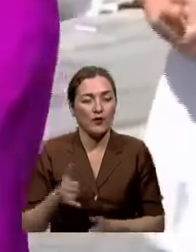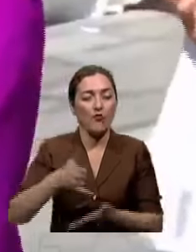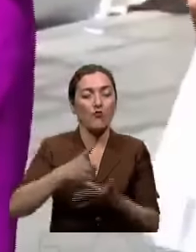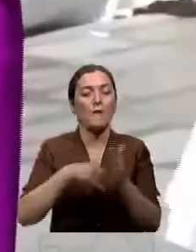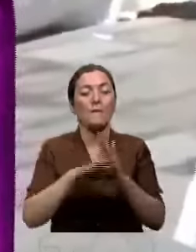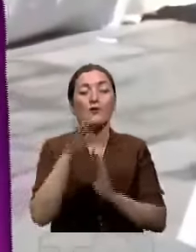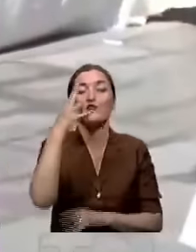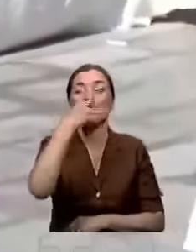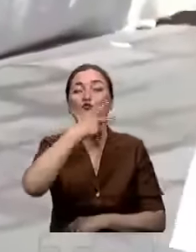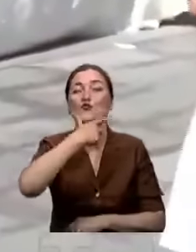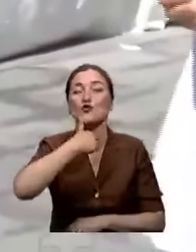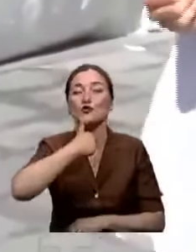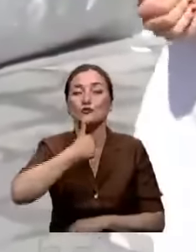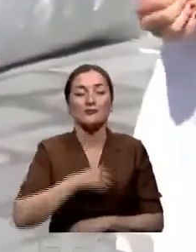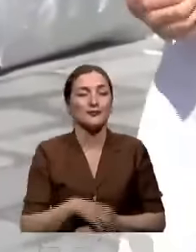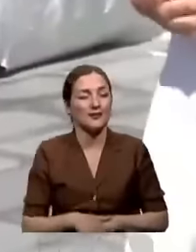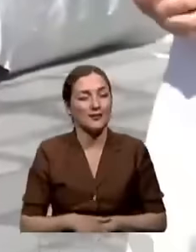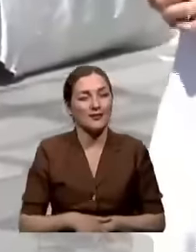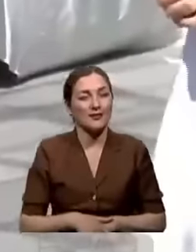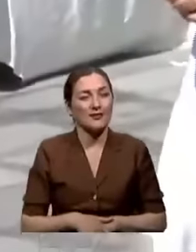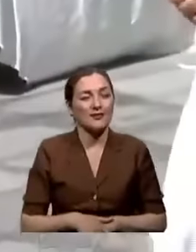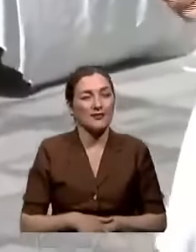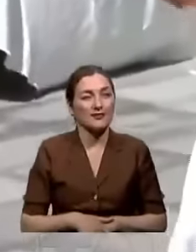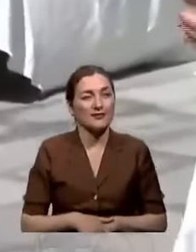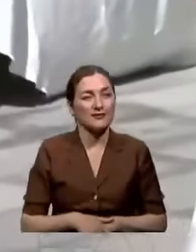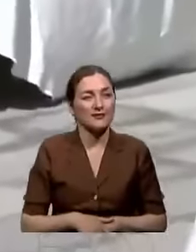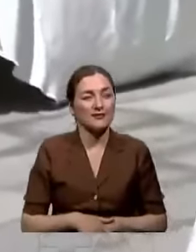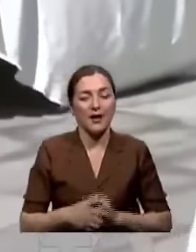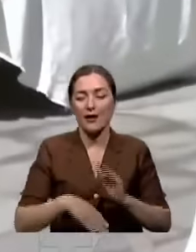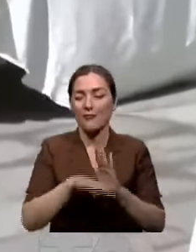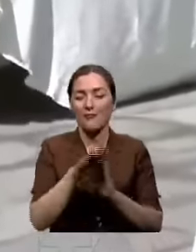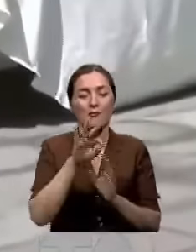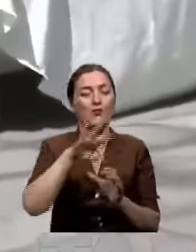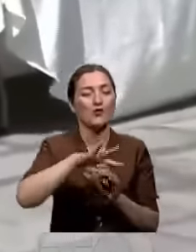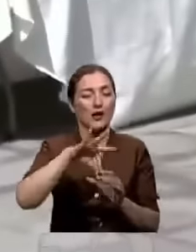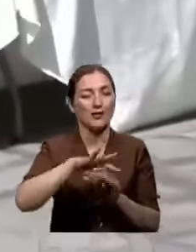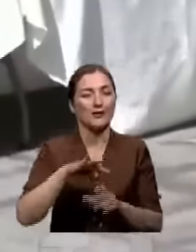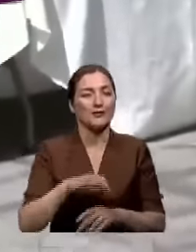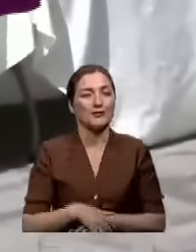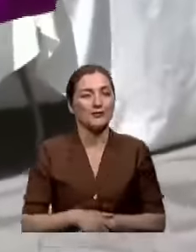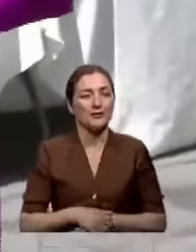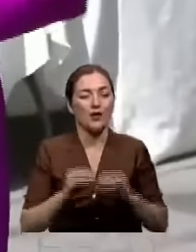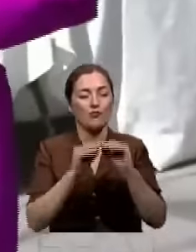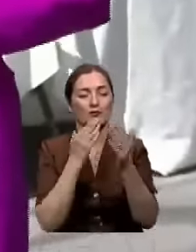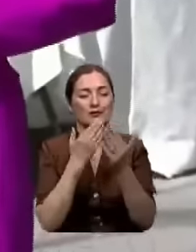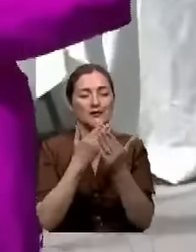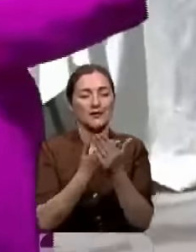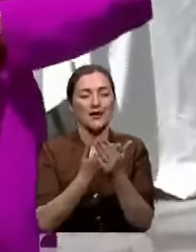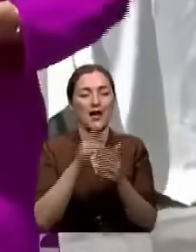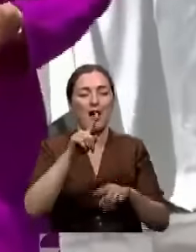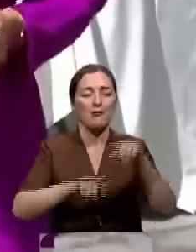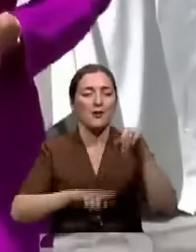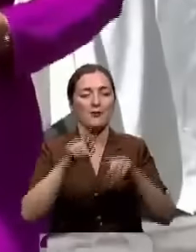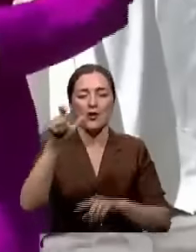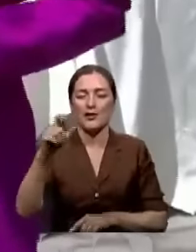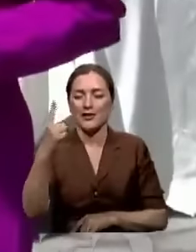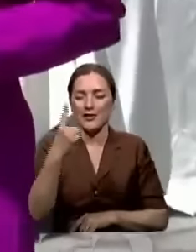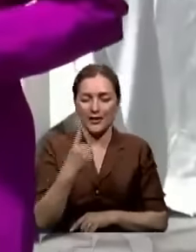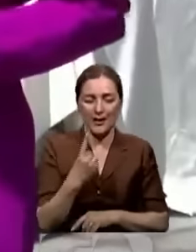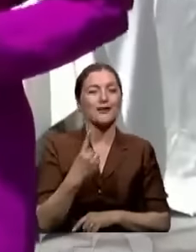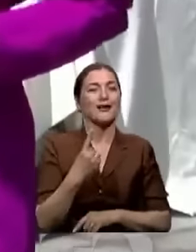guagua más votada. Qué importante, ¿no? La más votada. Muchísimas gracias a todos nuestros amigos, clientes, familiares por considerarnos,